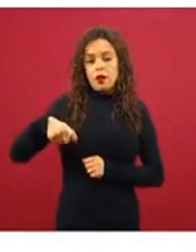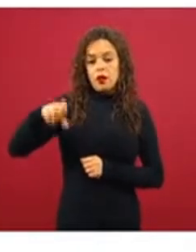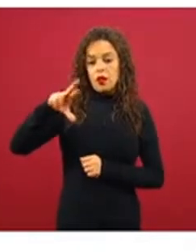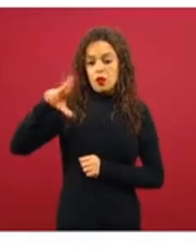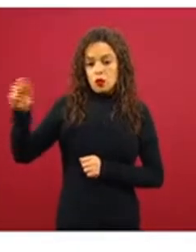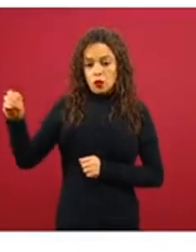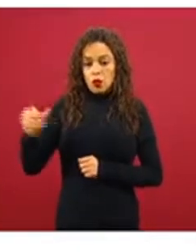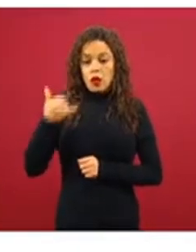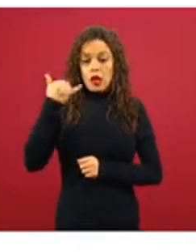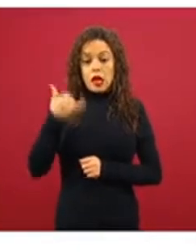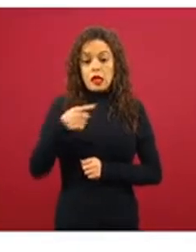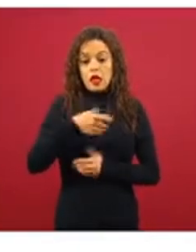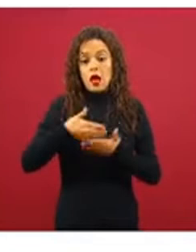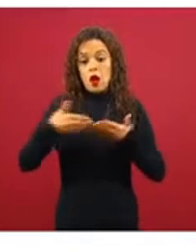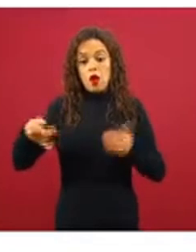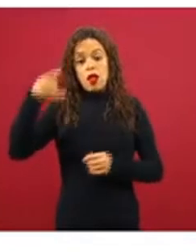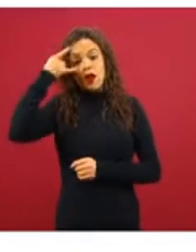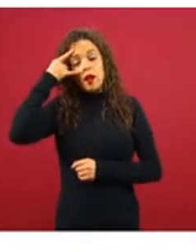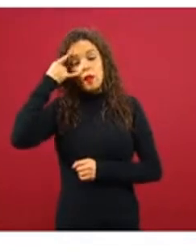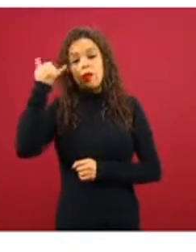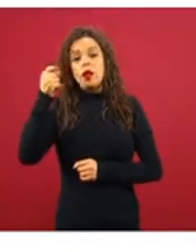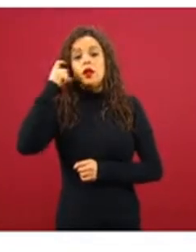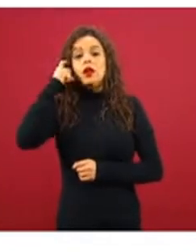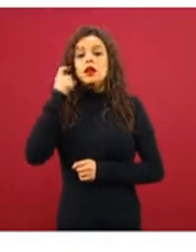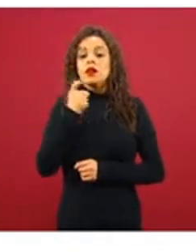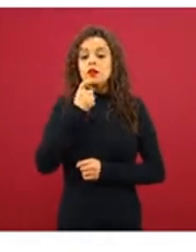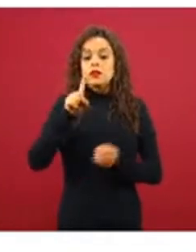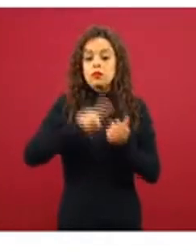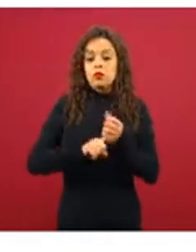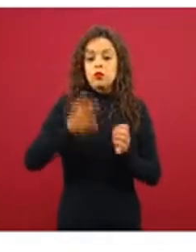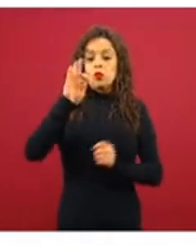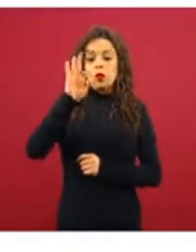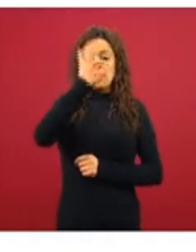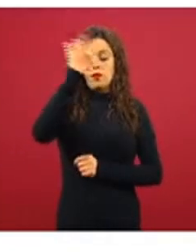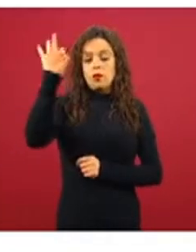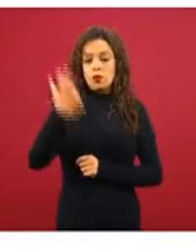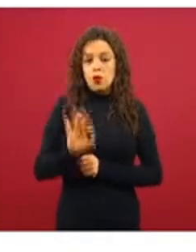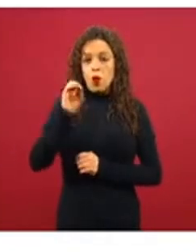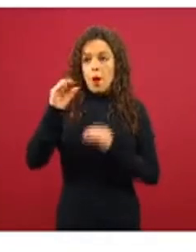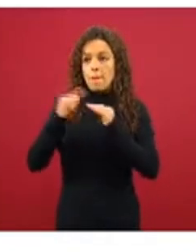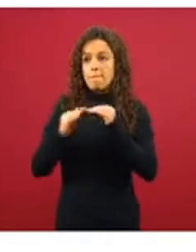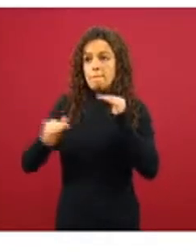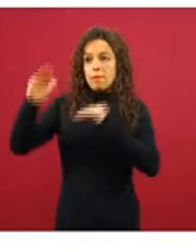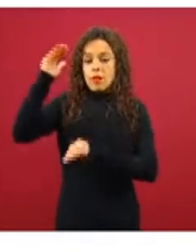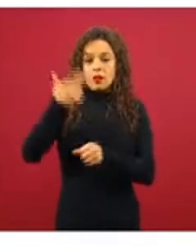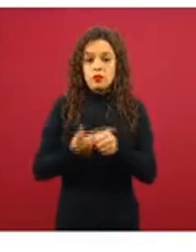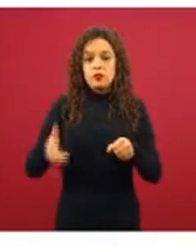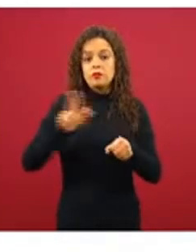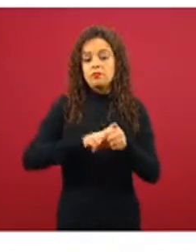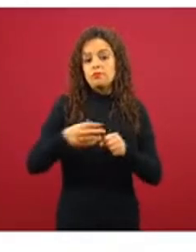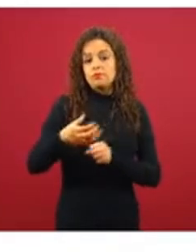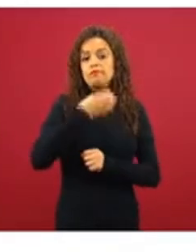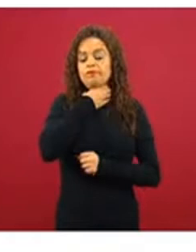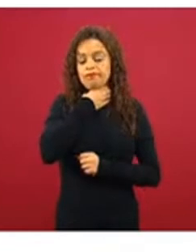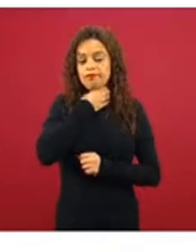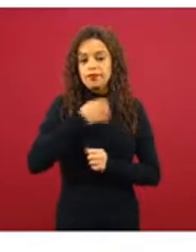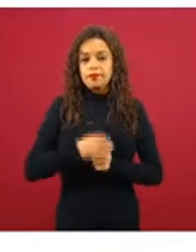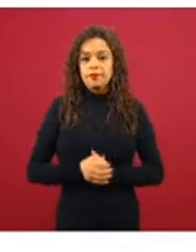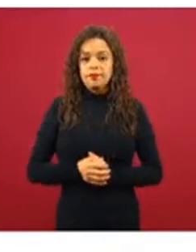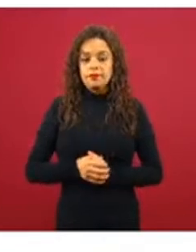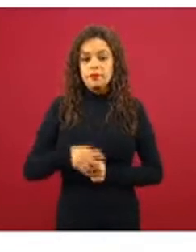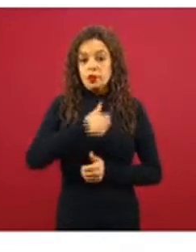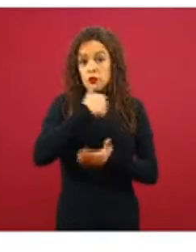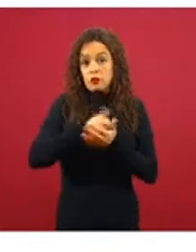suma Campeche y Guerrero con 40% o más de ocupación. Lógicamente destaca la Ciudad de México